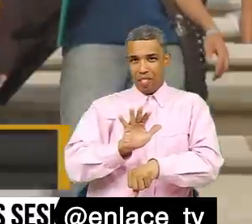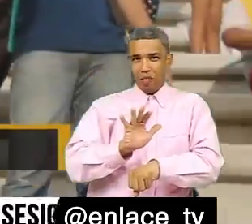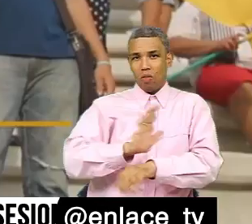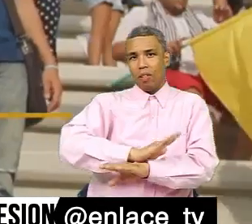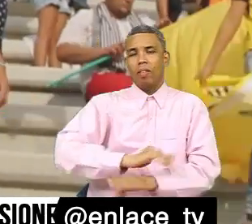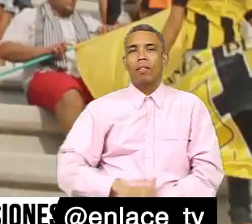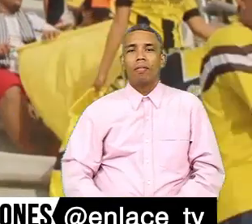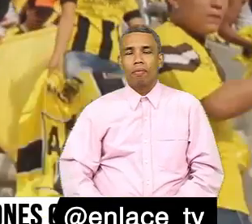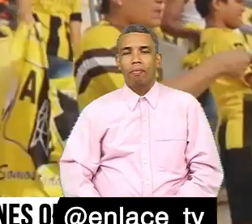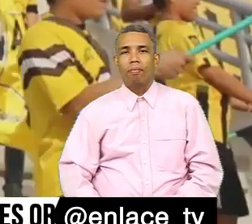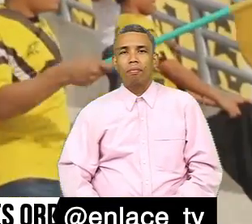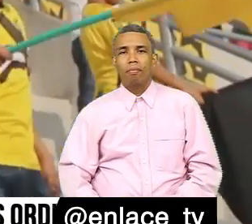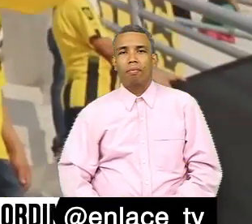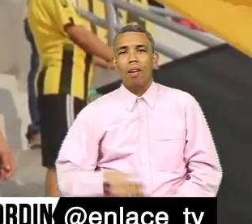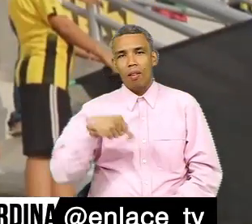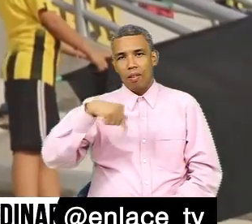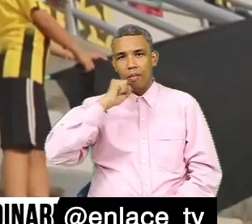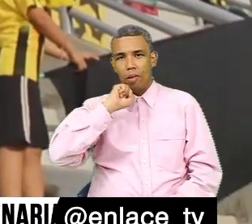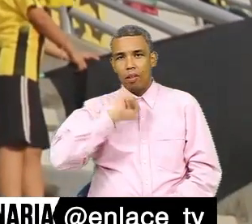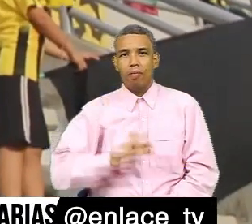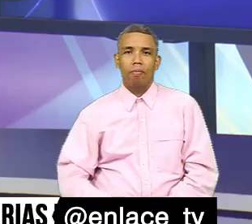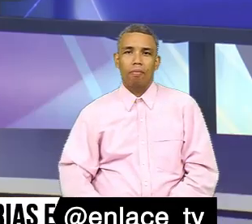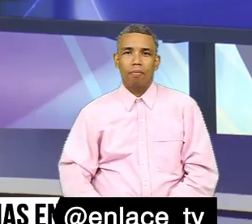tarde en el estadio Daniel Villa Zapata.